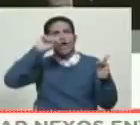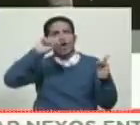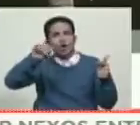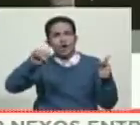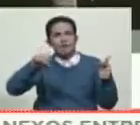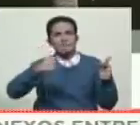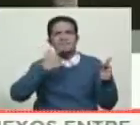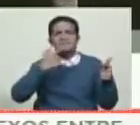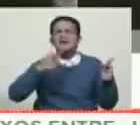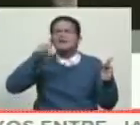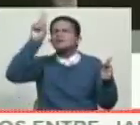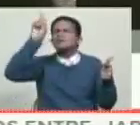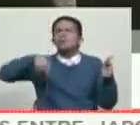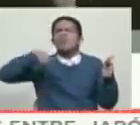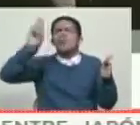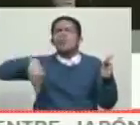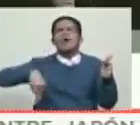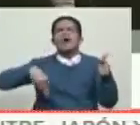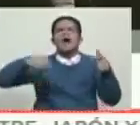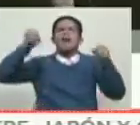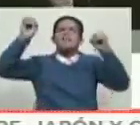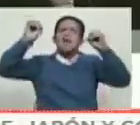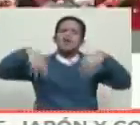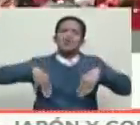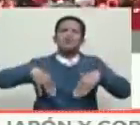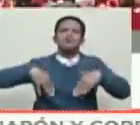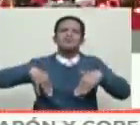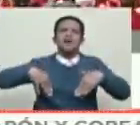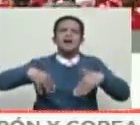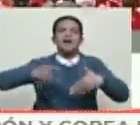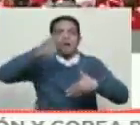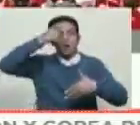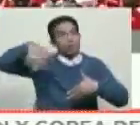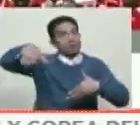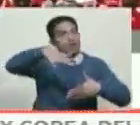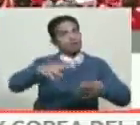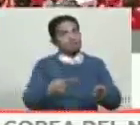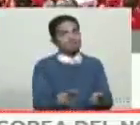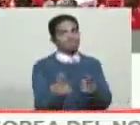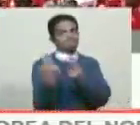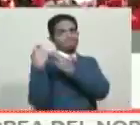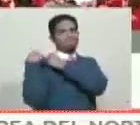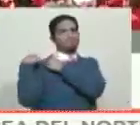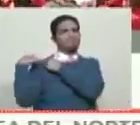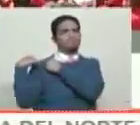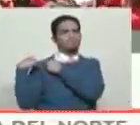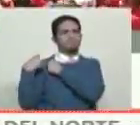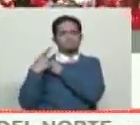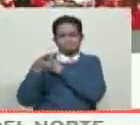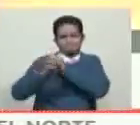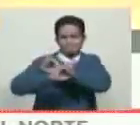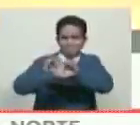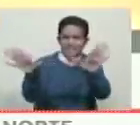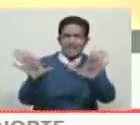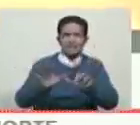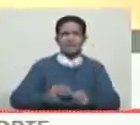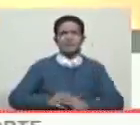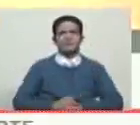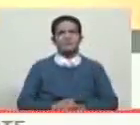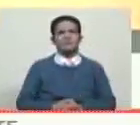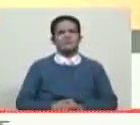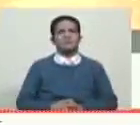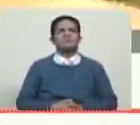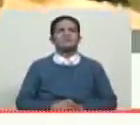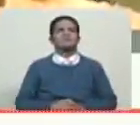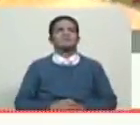que jamás renunciará al mandato que le dio el pueblo de Venezuela. Eso lo ha dejado muy claro.